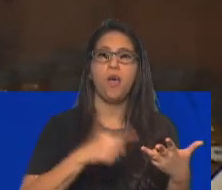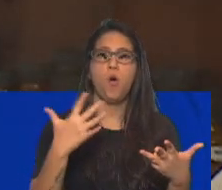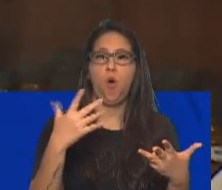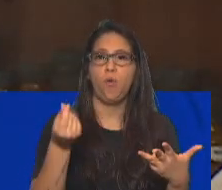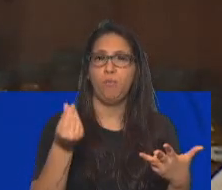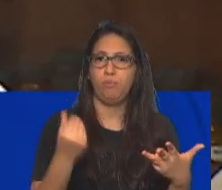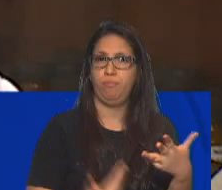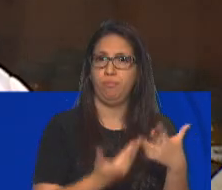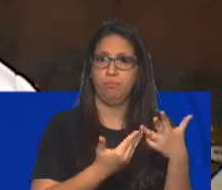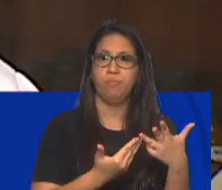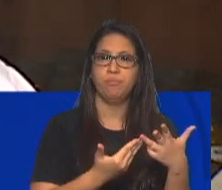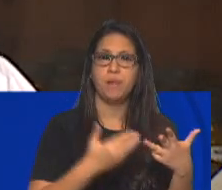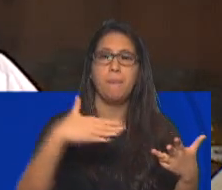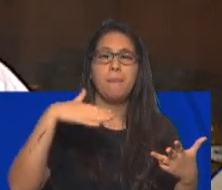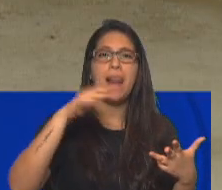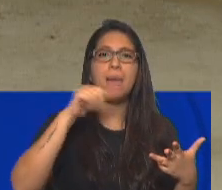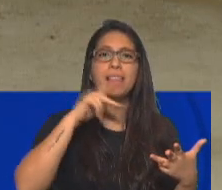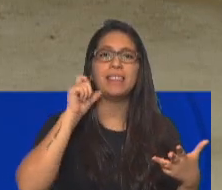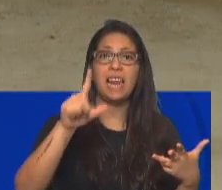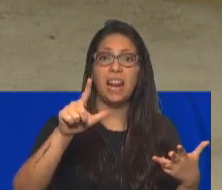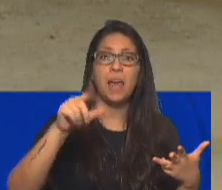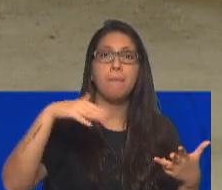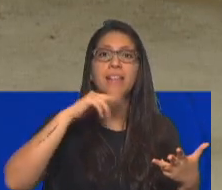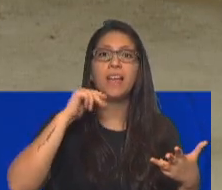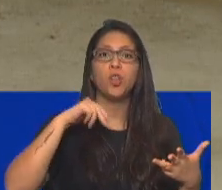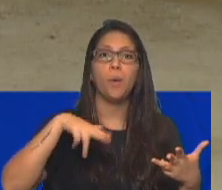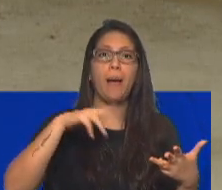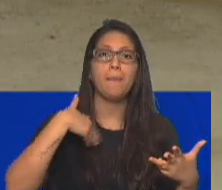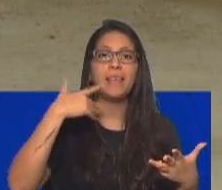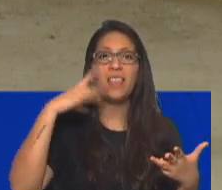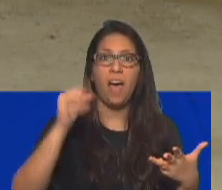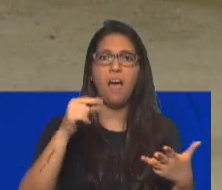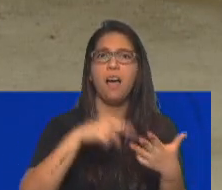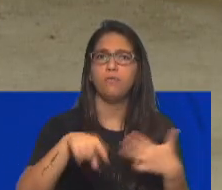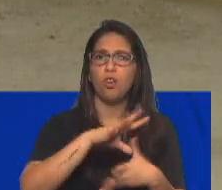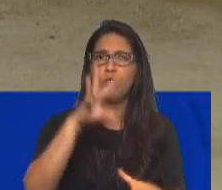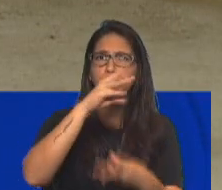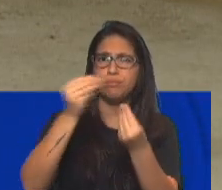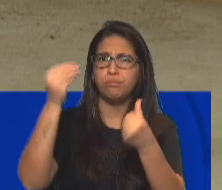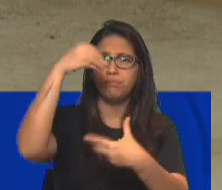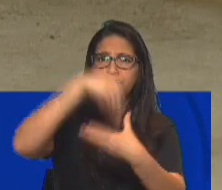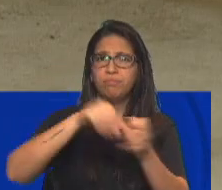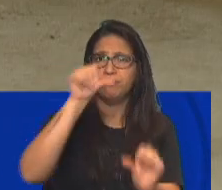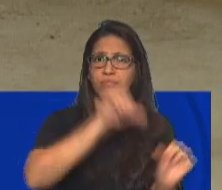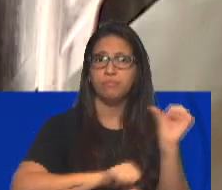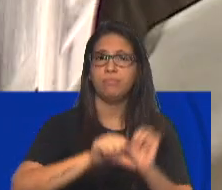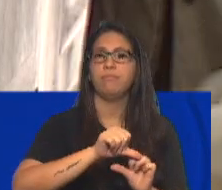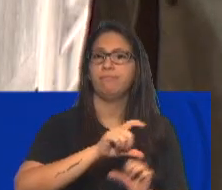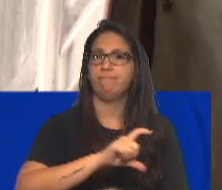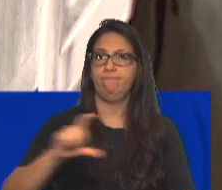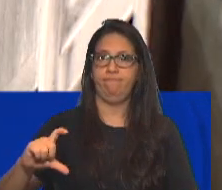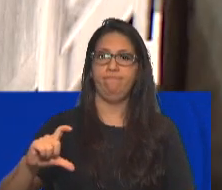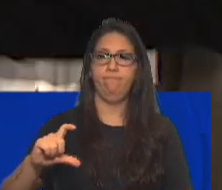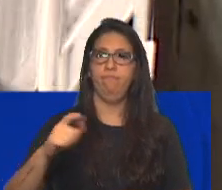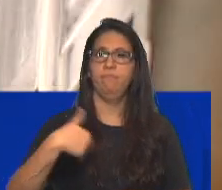el componente activo, ¿no?, que es la metil metatoluamida. En este sentido, es importante reconocer que vamos a encontrar